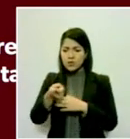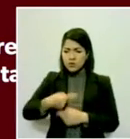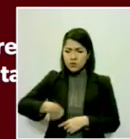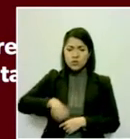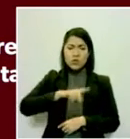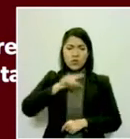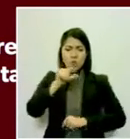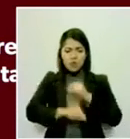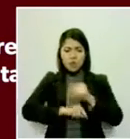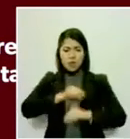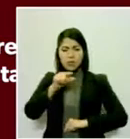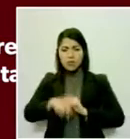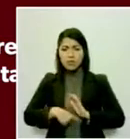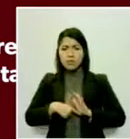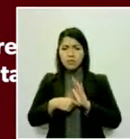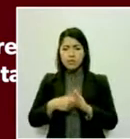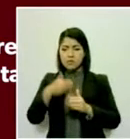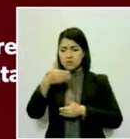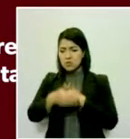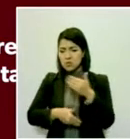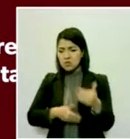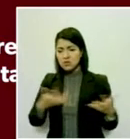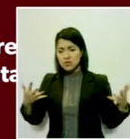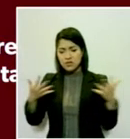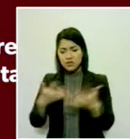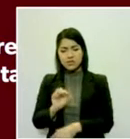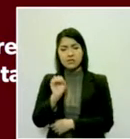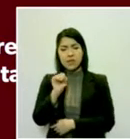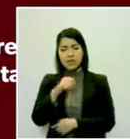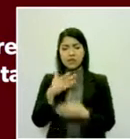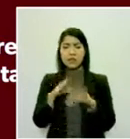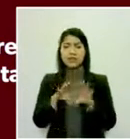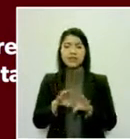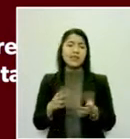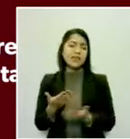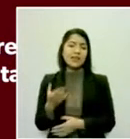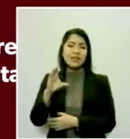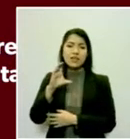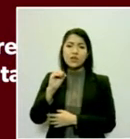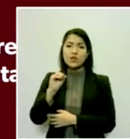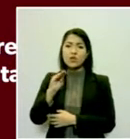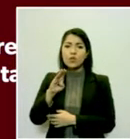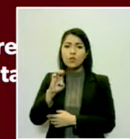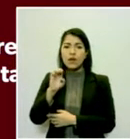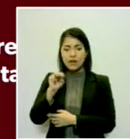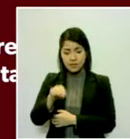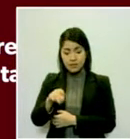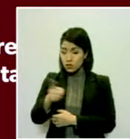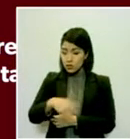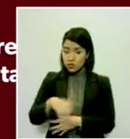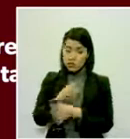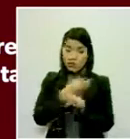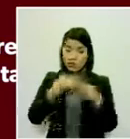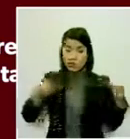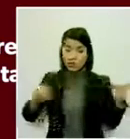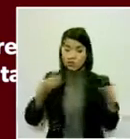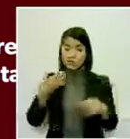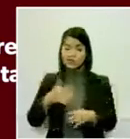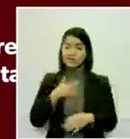manera transparente avanzando en lo que corresponde a Colegio de Bachilleres. Compartirles que estamos muy